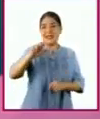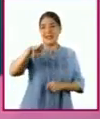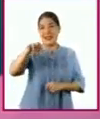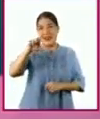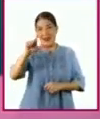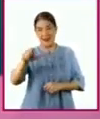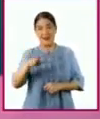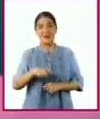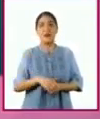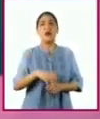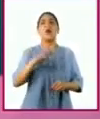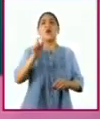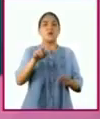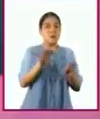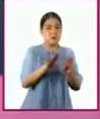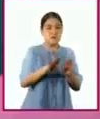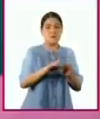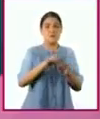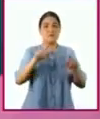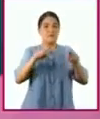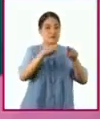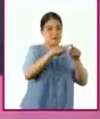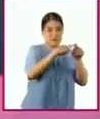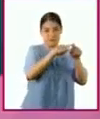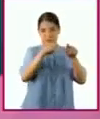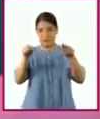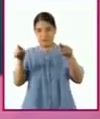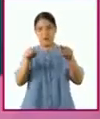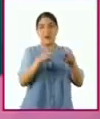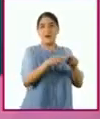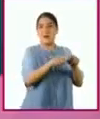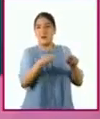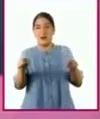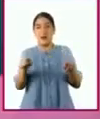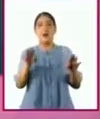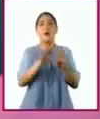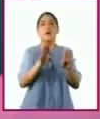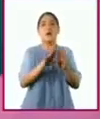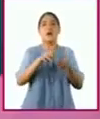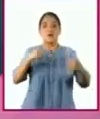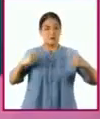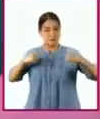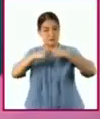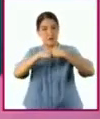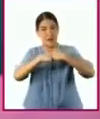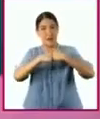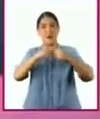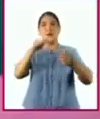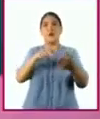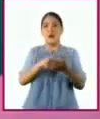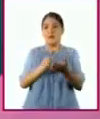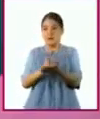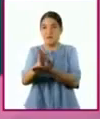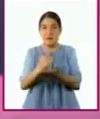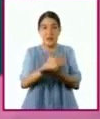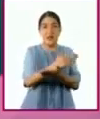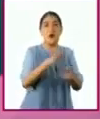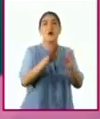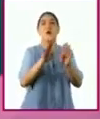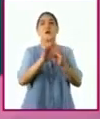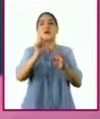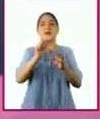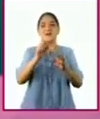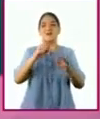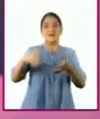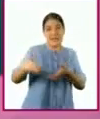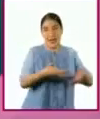caso, son líneas que nos permiten conocer elementos tales como límites y fronteras, vías de comunicación terrestre, como